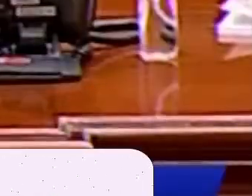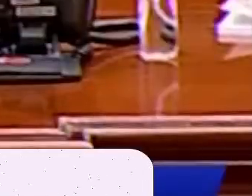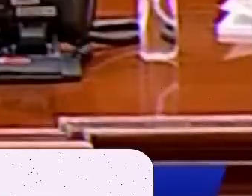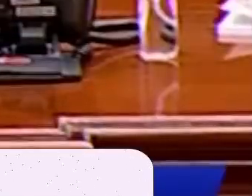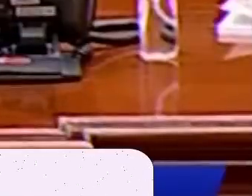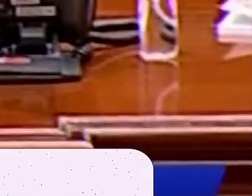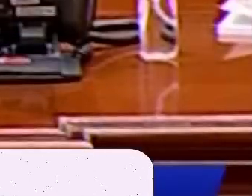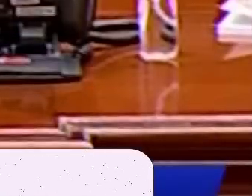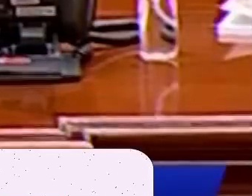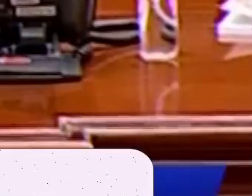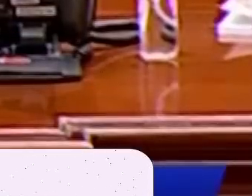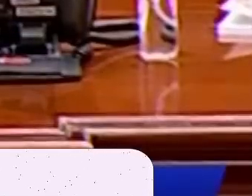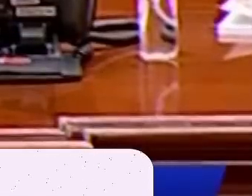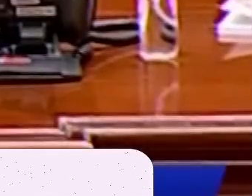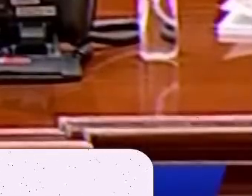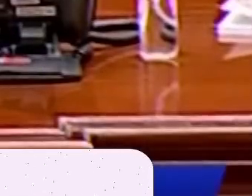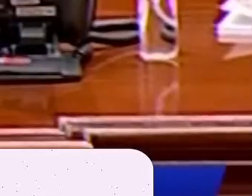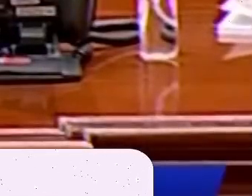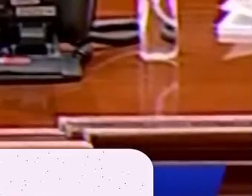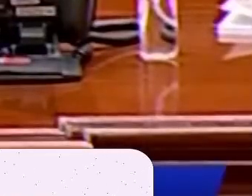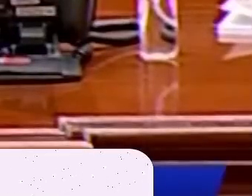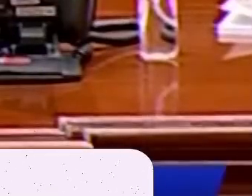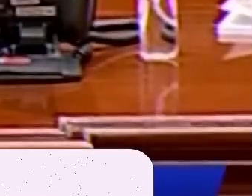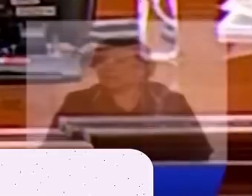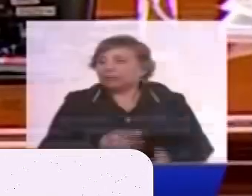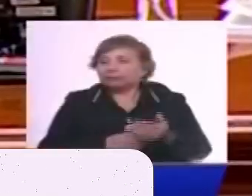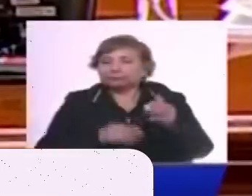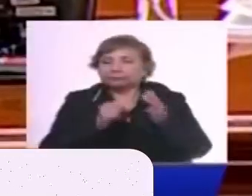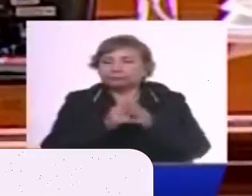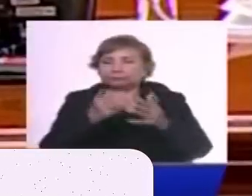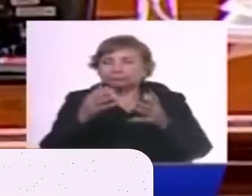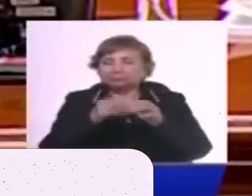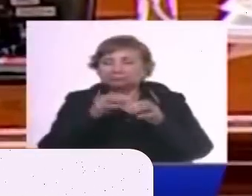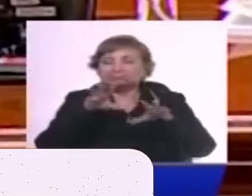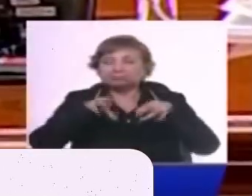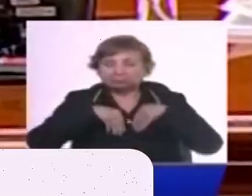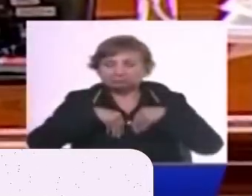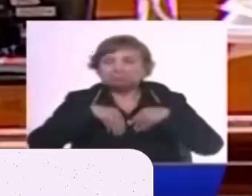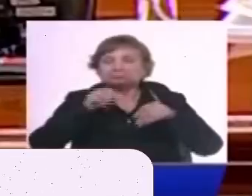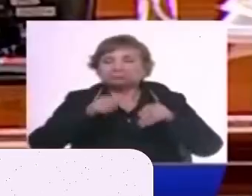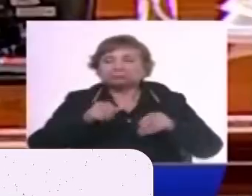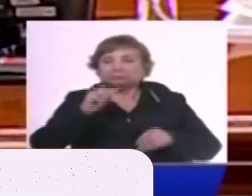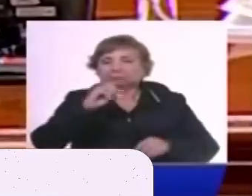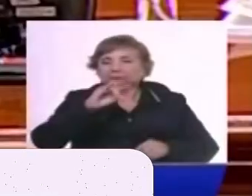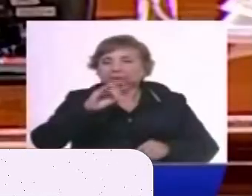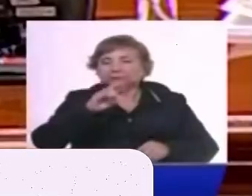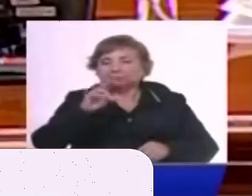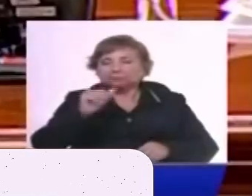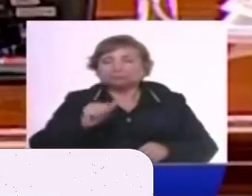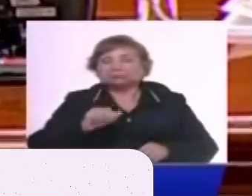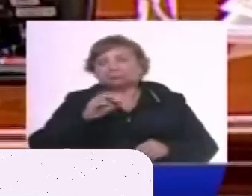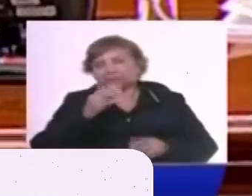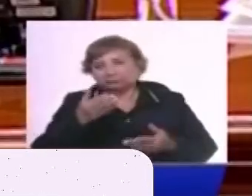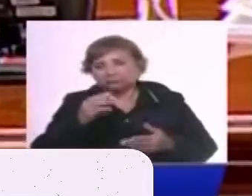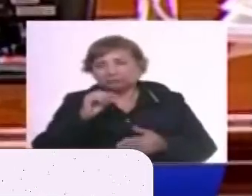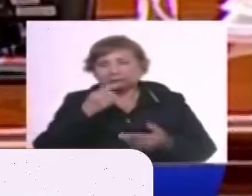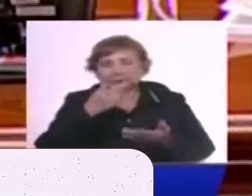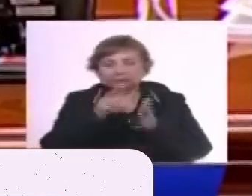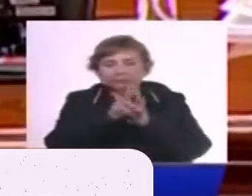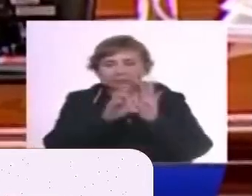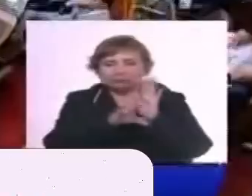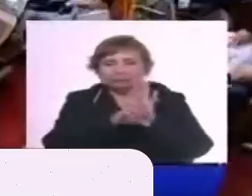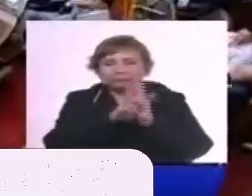electoral, elecciones generales 2023. Tiene la palabra congresista Guerra García Campos, presidente de la Comisión de